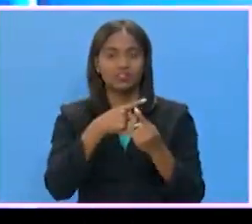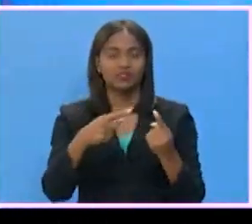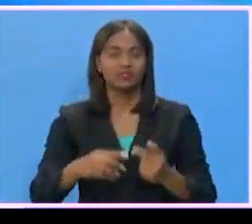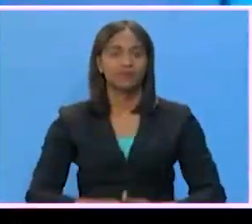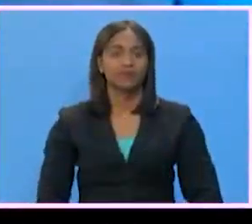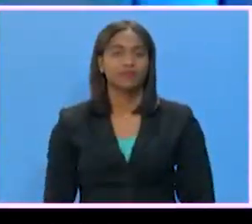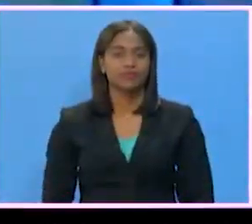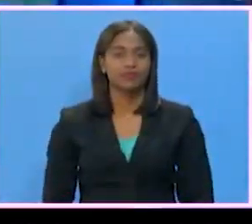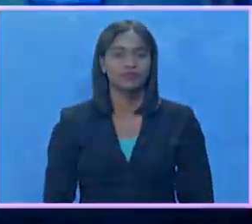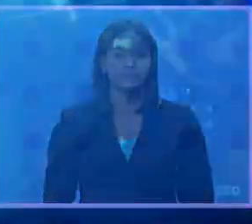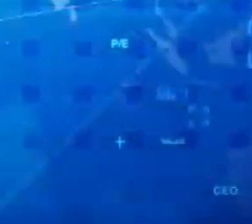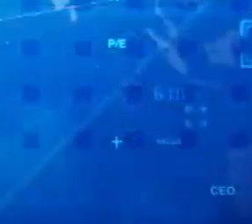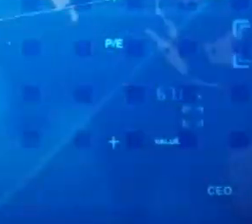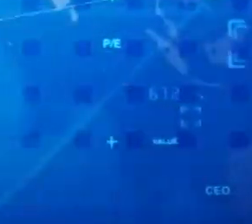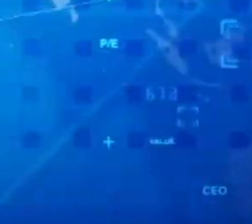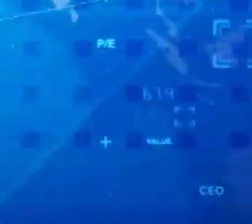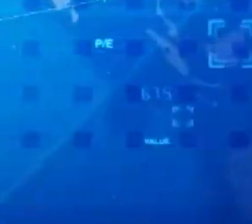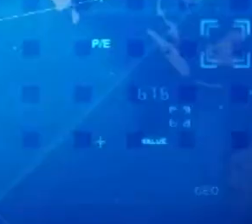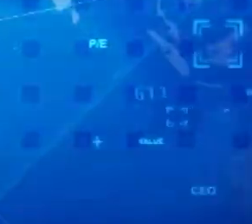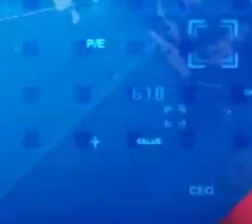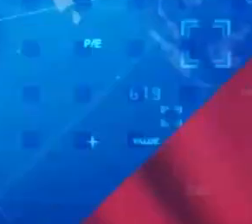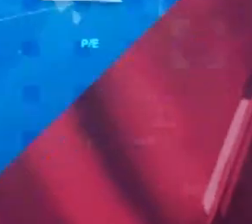mueva.